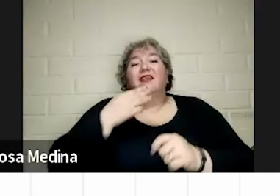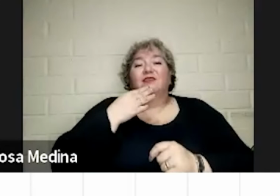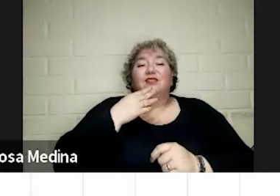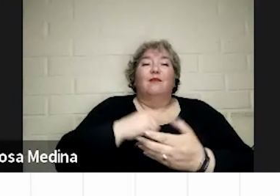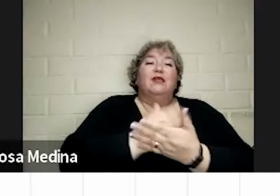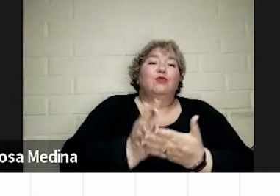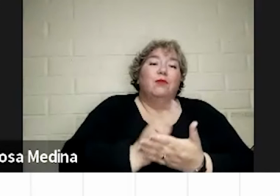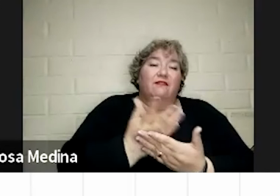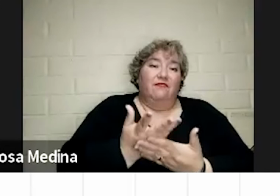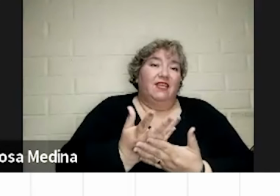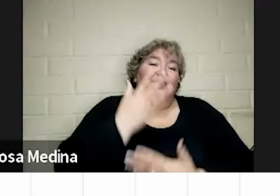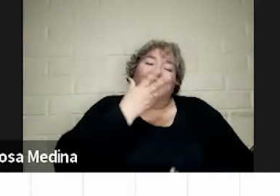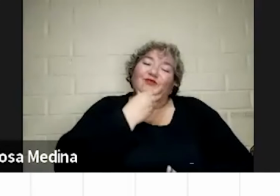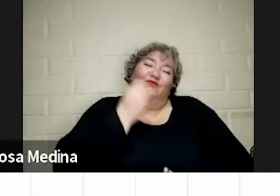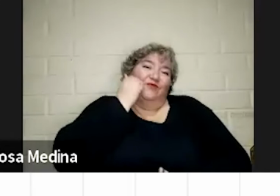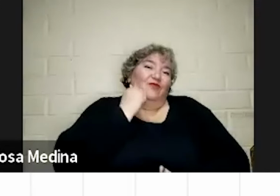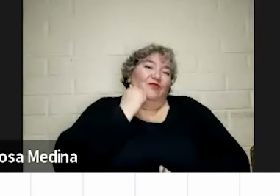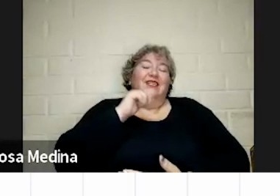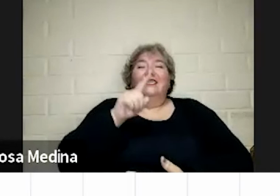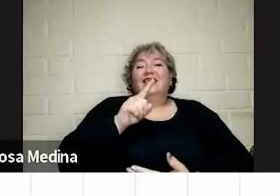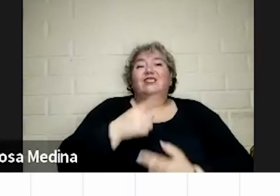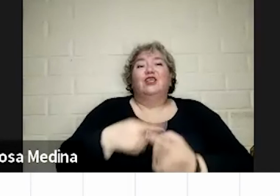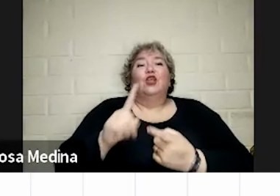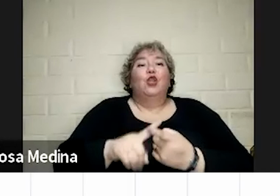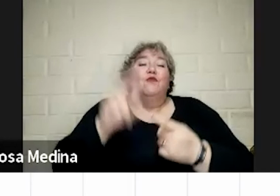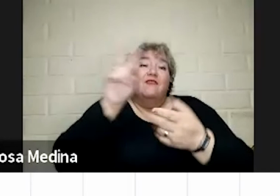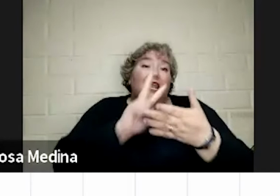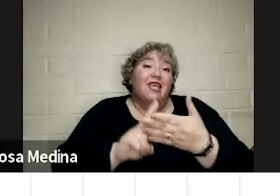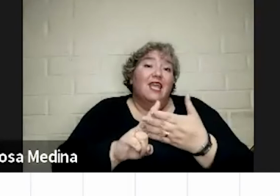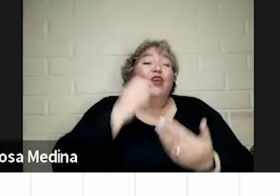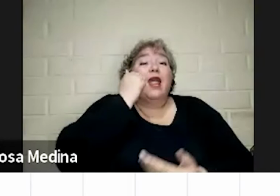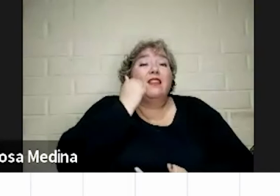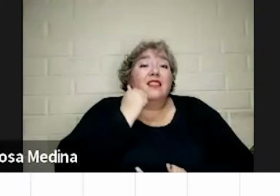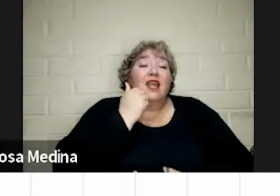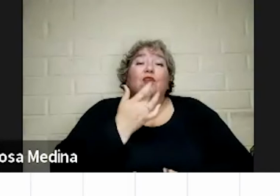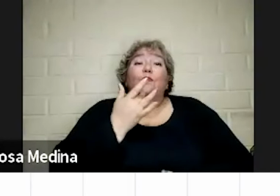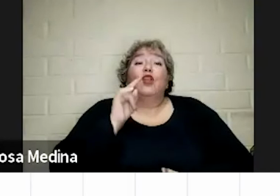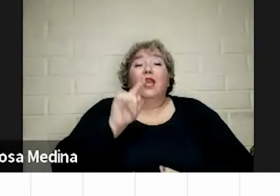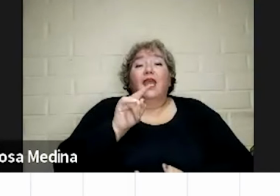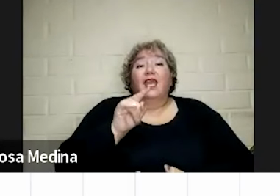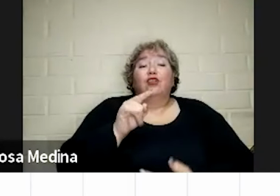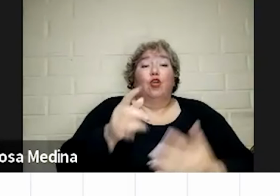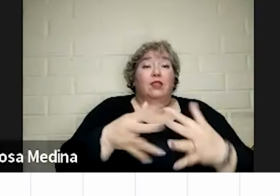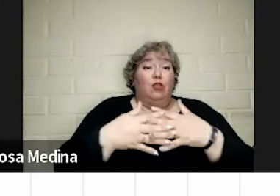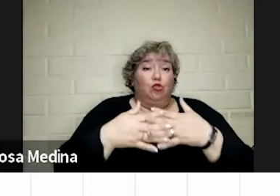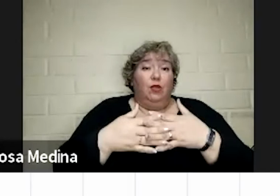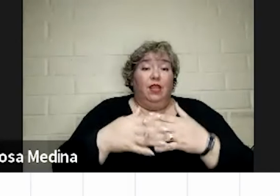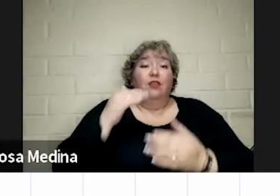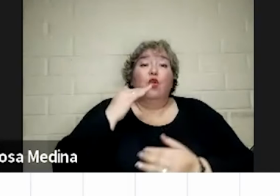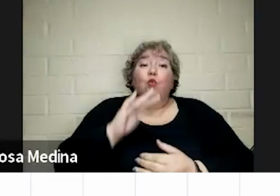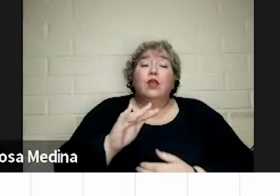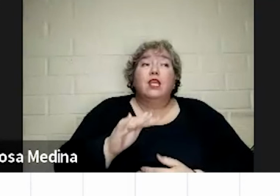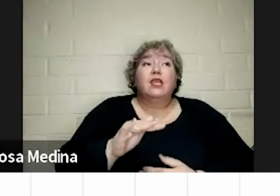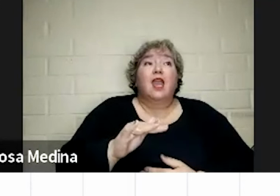tierno. Y en este caso, el otro día estuve leyendo y era súper tierno porque esta niña, este caso es de Estados Unidos, es una niña latina en Estados